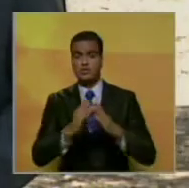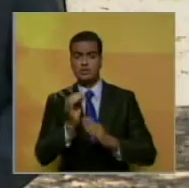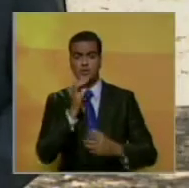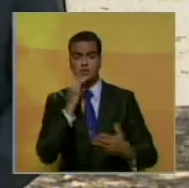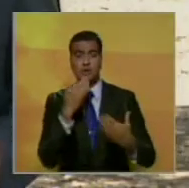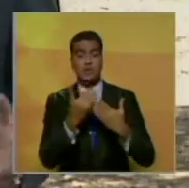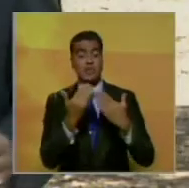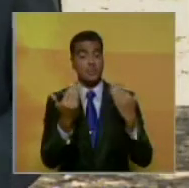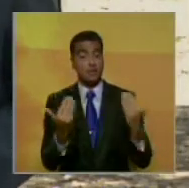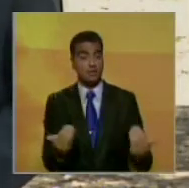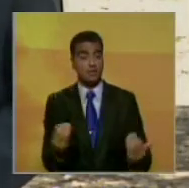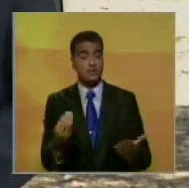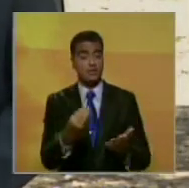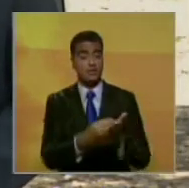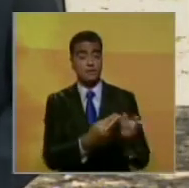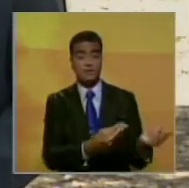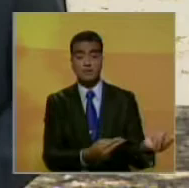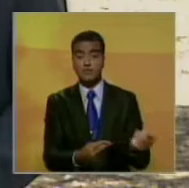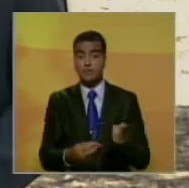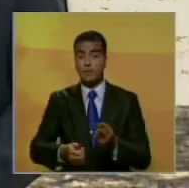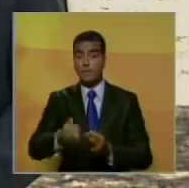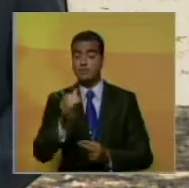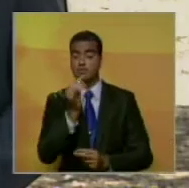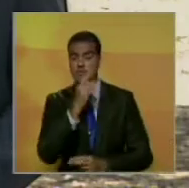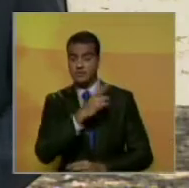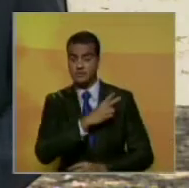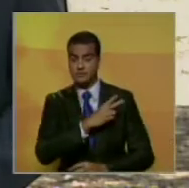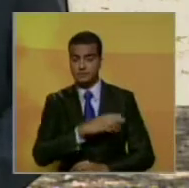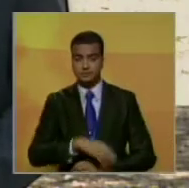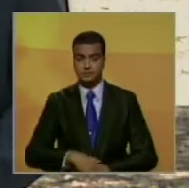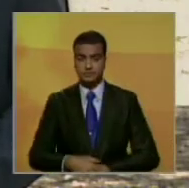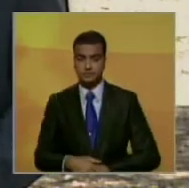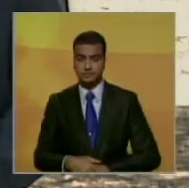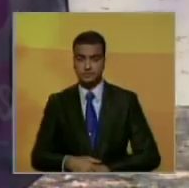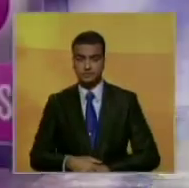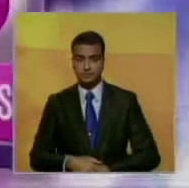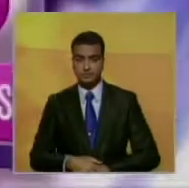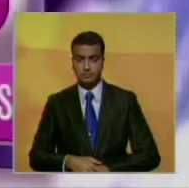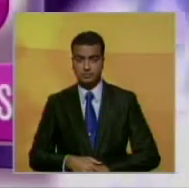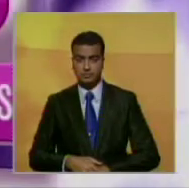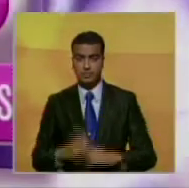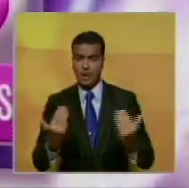tenemos del estado Carabobo. La invitación es para que continúen con más de la emisión meridiana de su noticiero Venevisión.